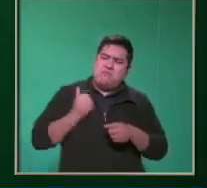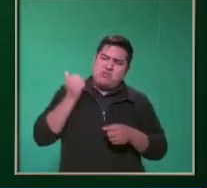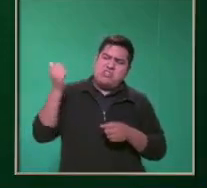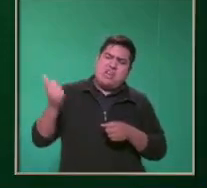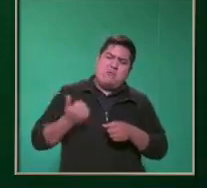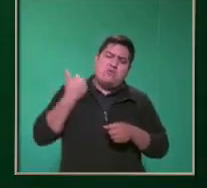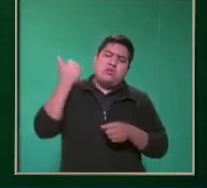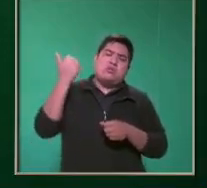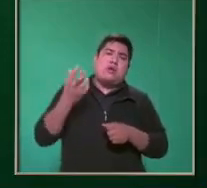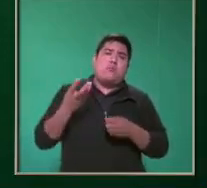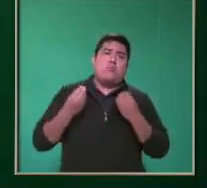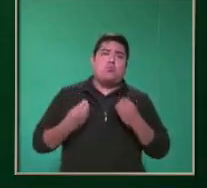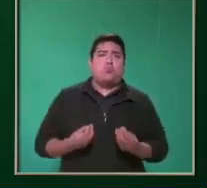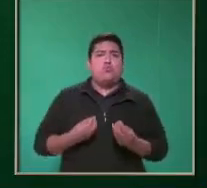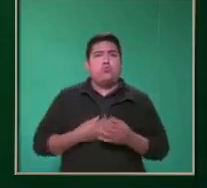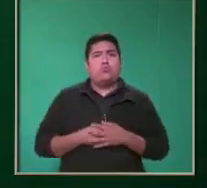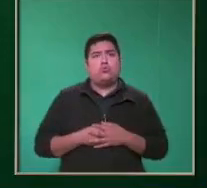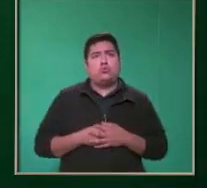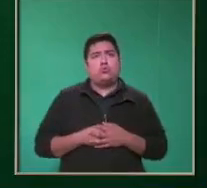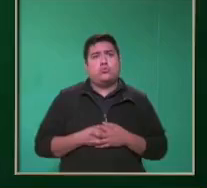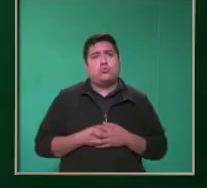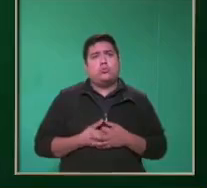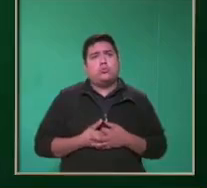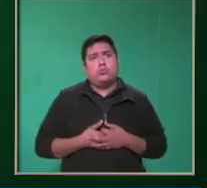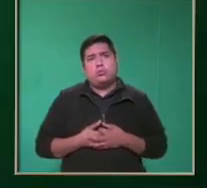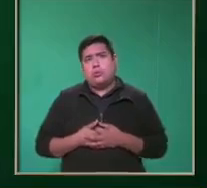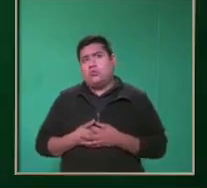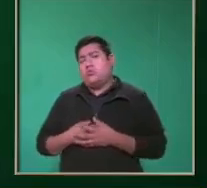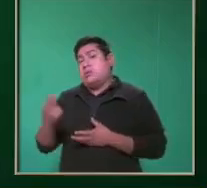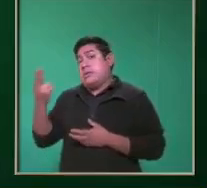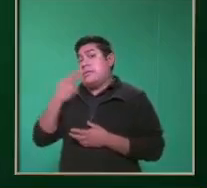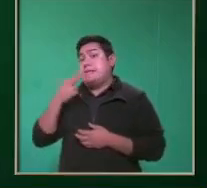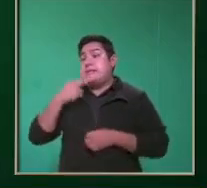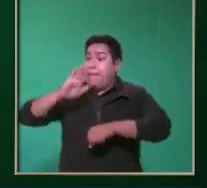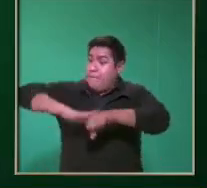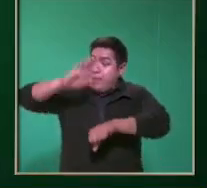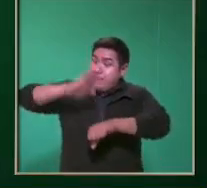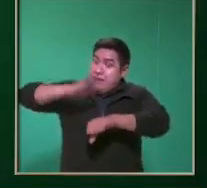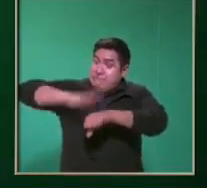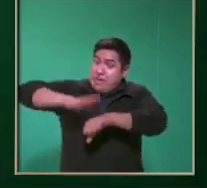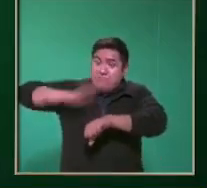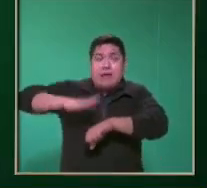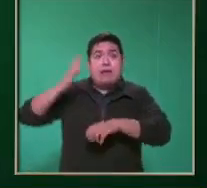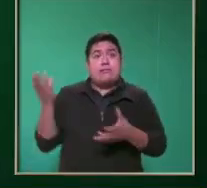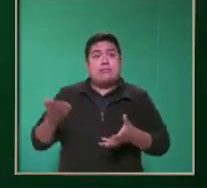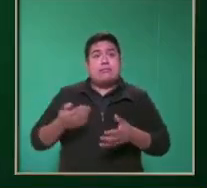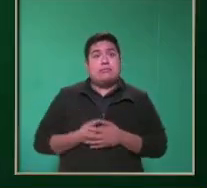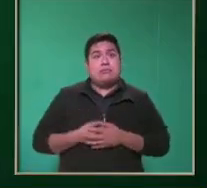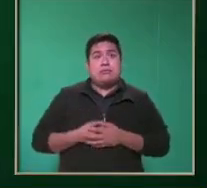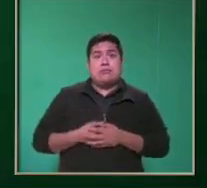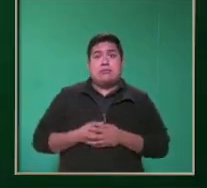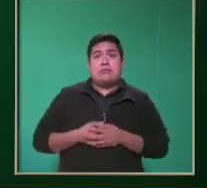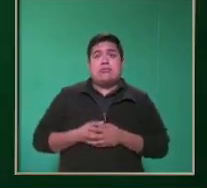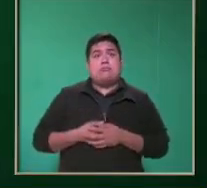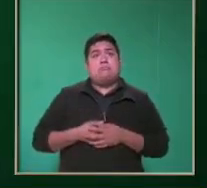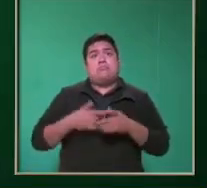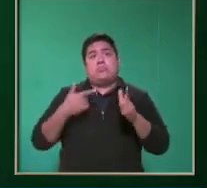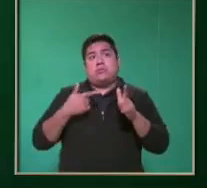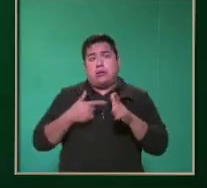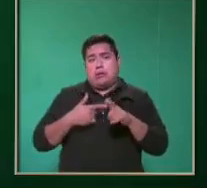de un máximo interés. ¿Cómo debemos utilizar los recursos para no sobreexplotarlos y que